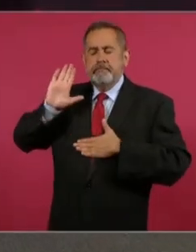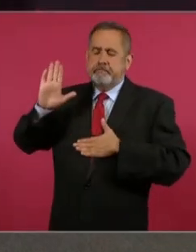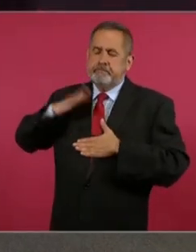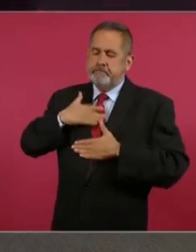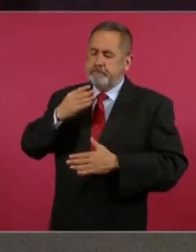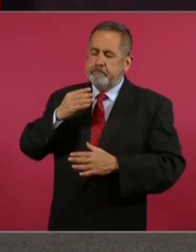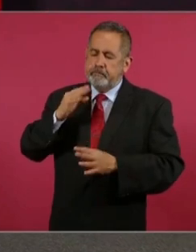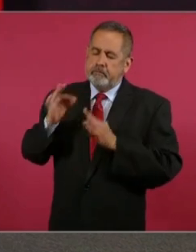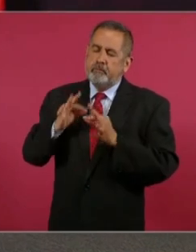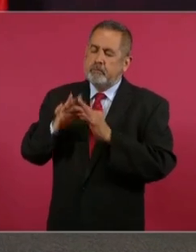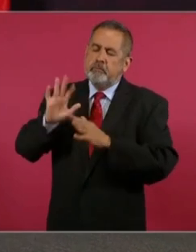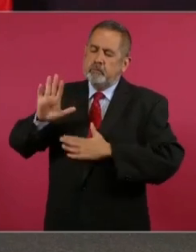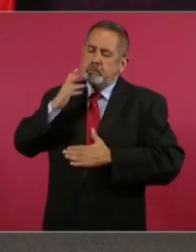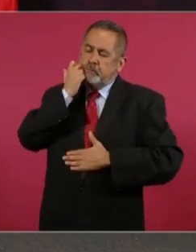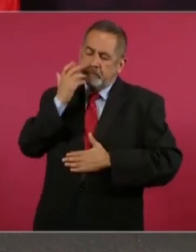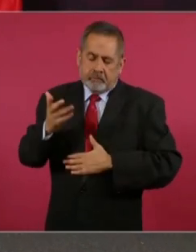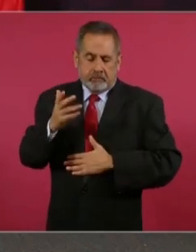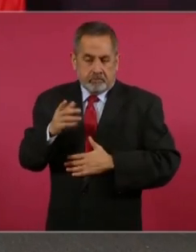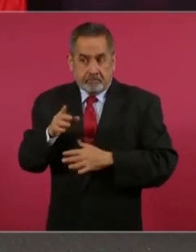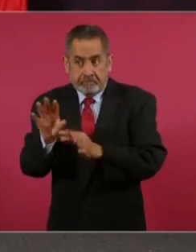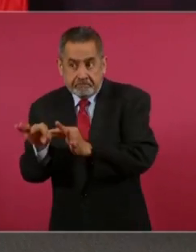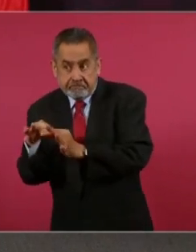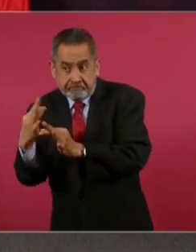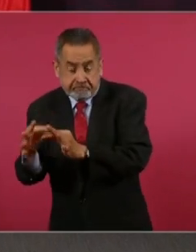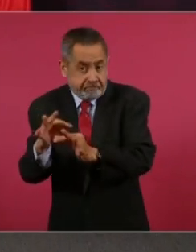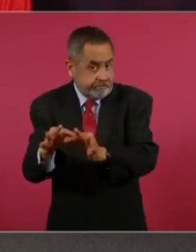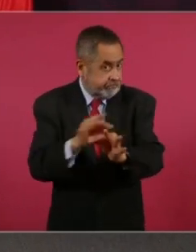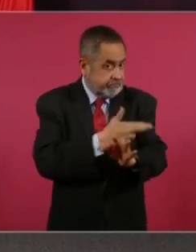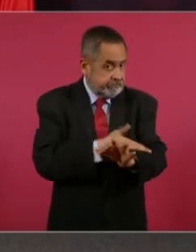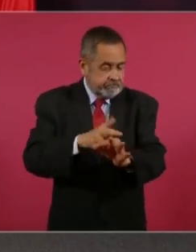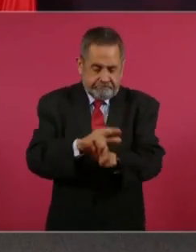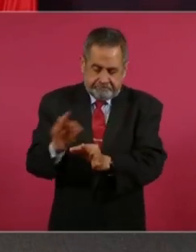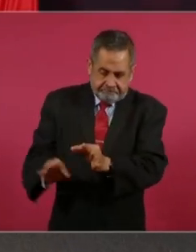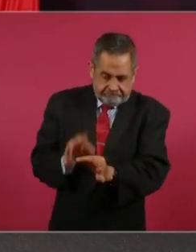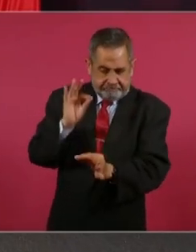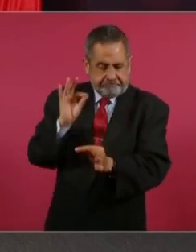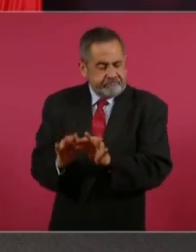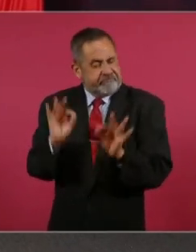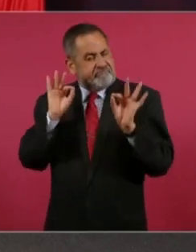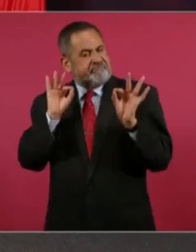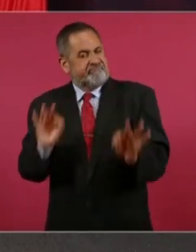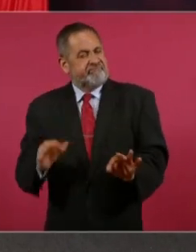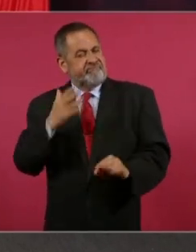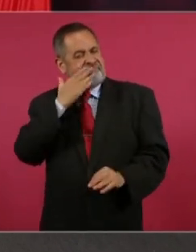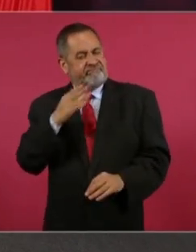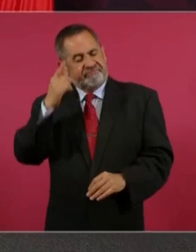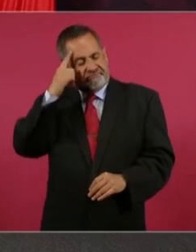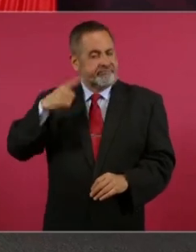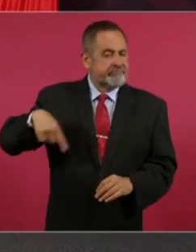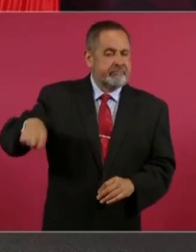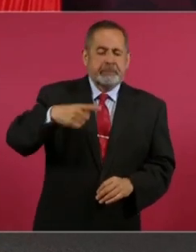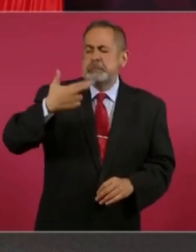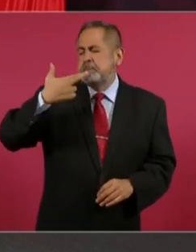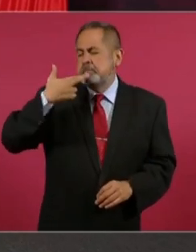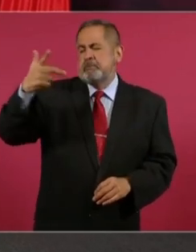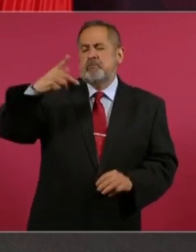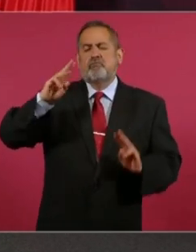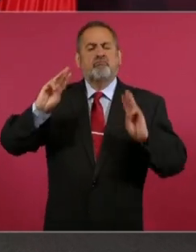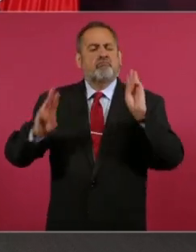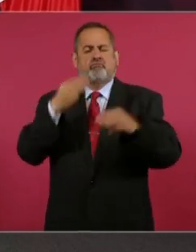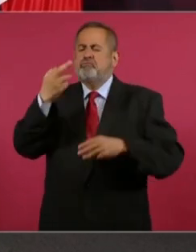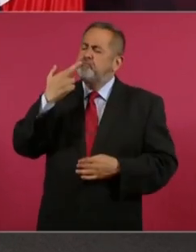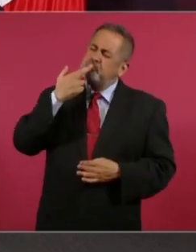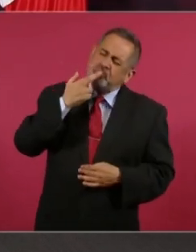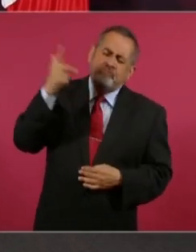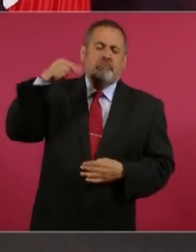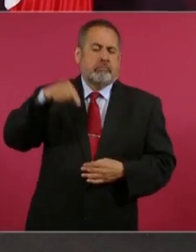tenemos el de dejar un sistema de salud pública de los mejores del mundo, el